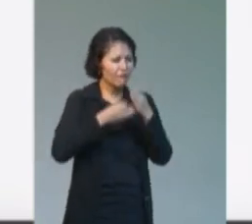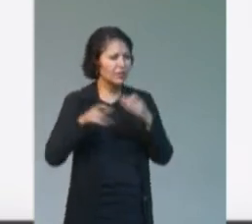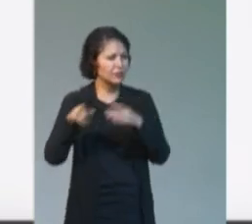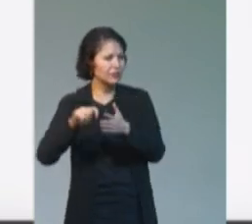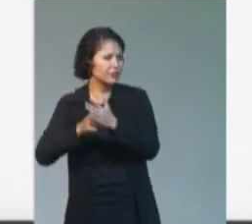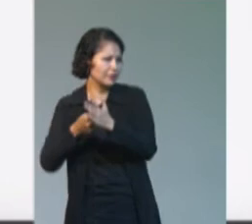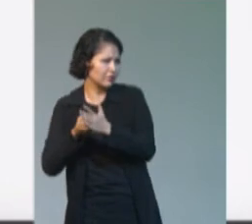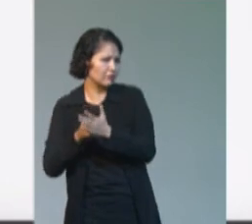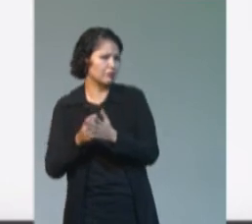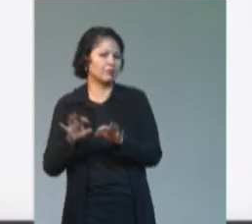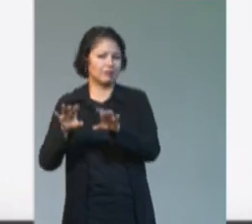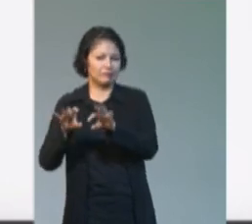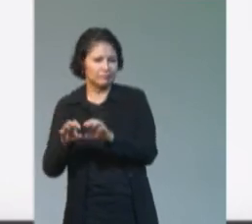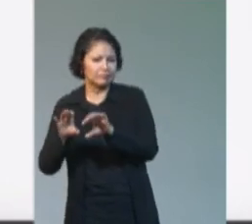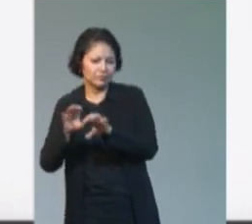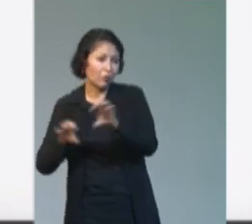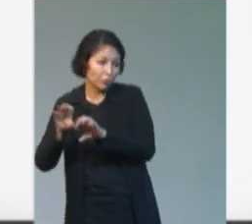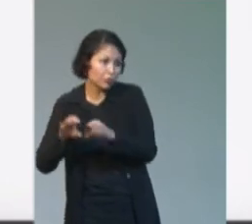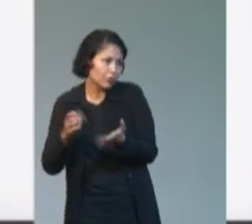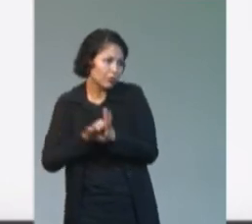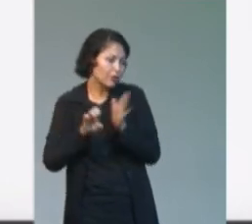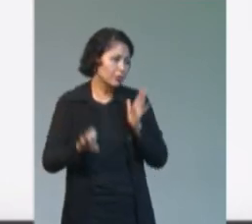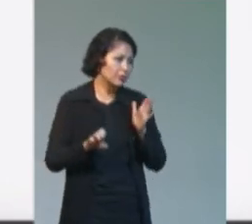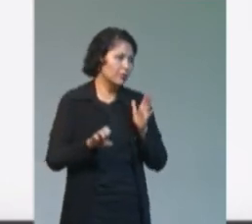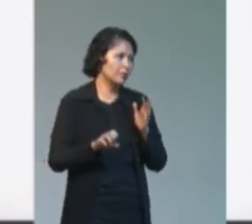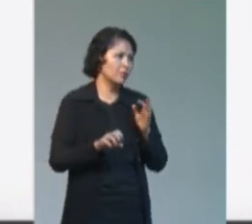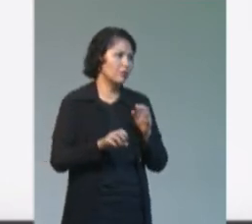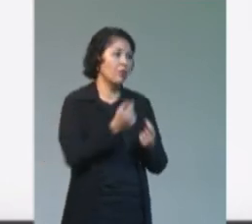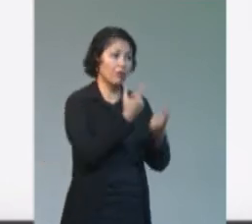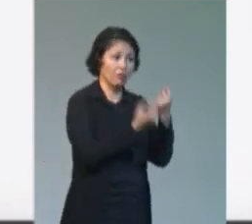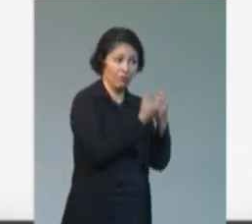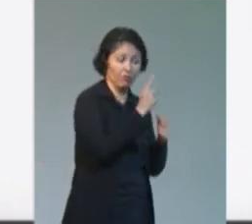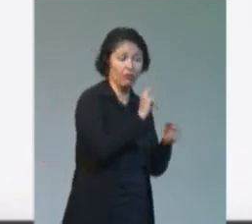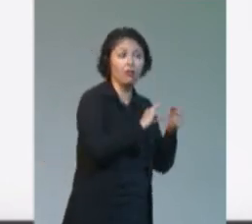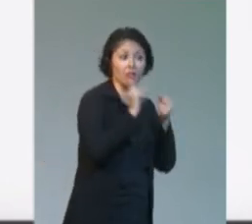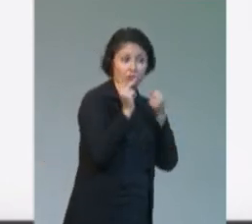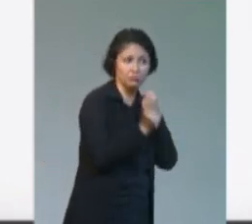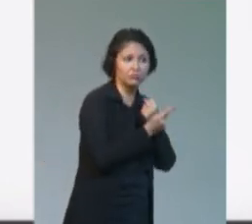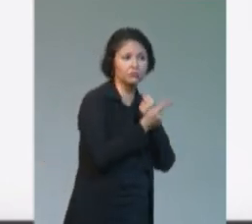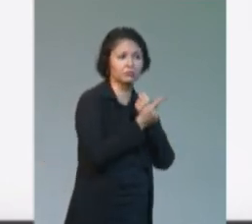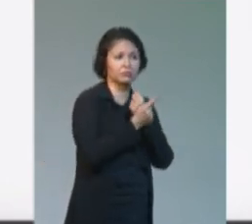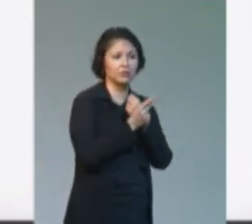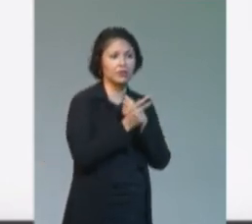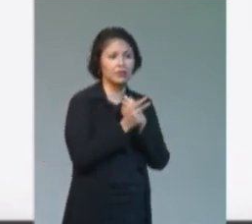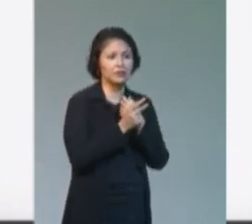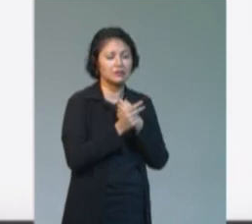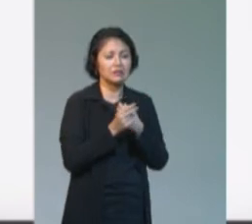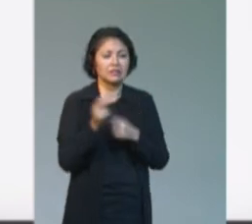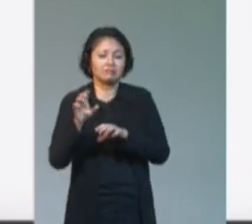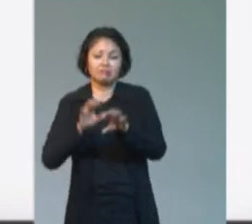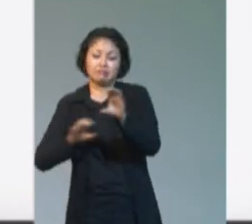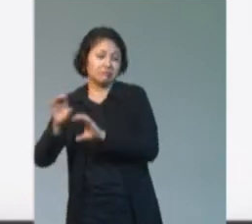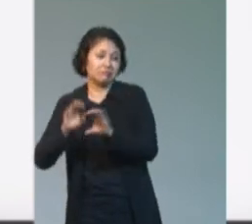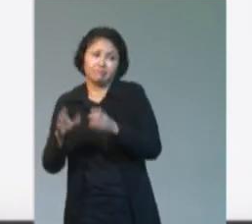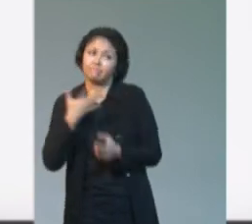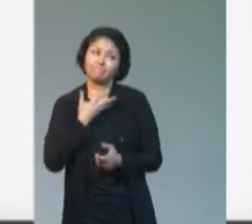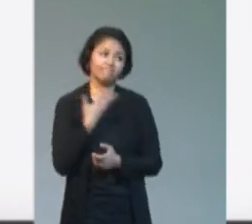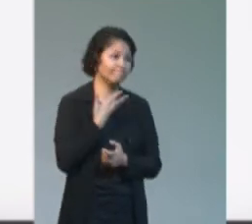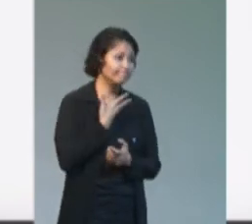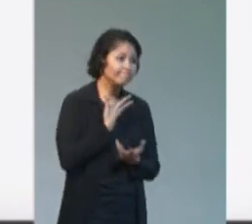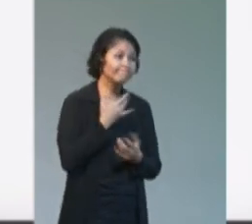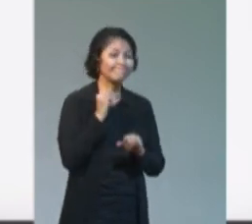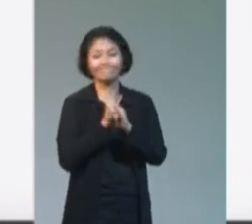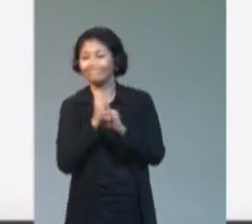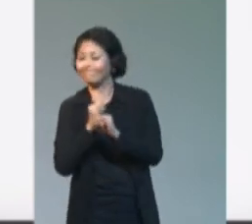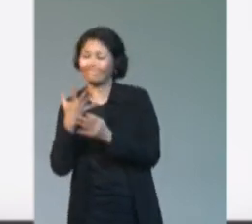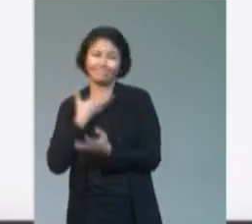de ahí que en muchos países haya que tener cuidado en que todos quieran funcionar en esta dirección porque funcionando todo en